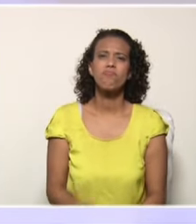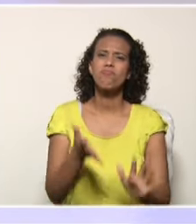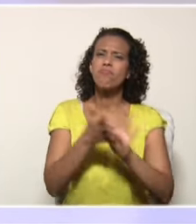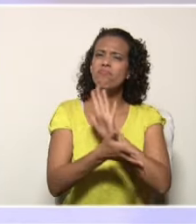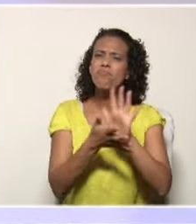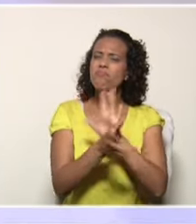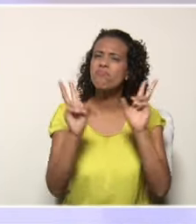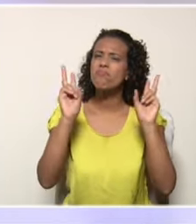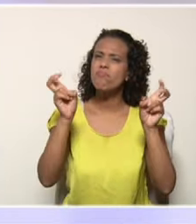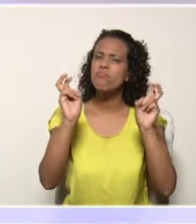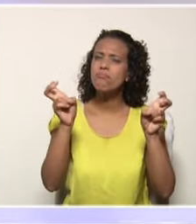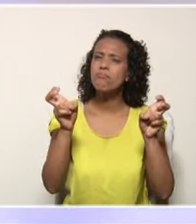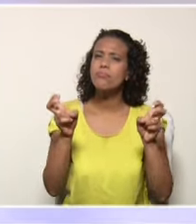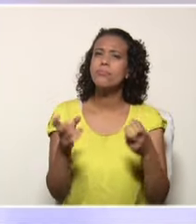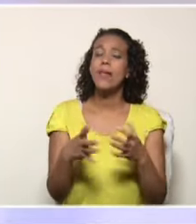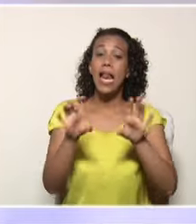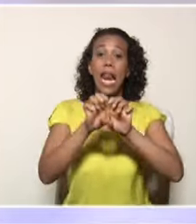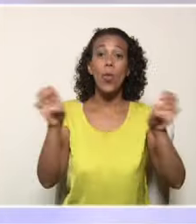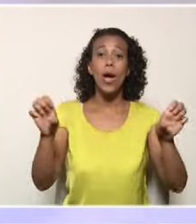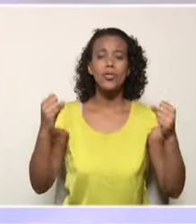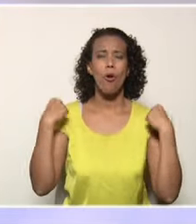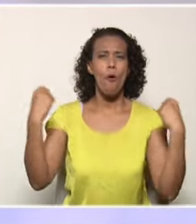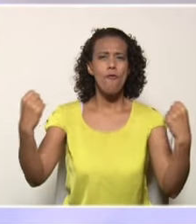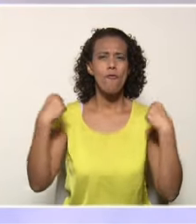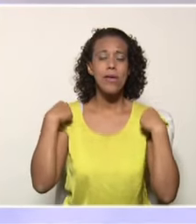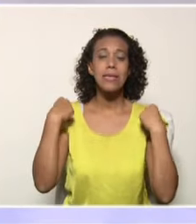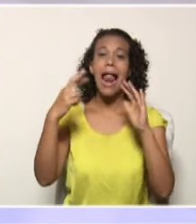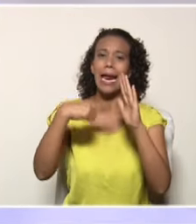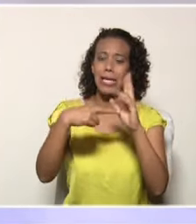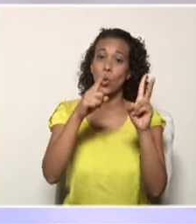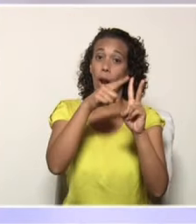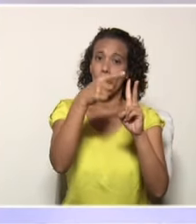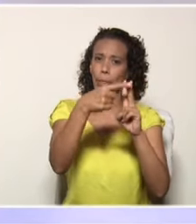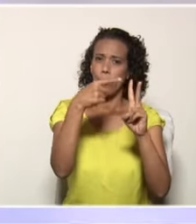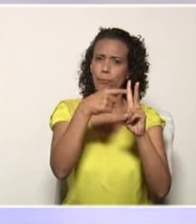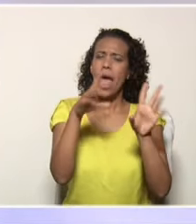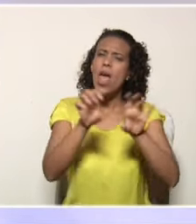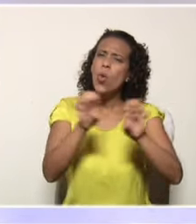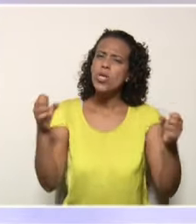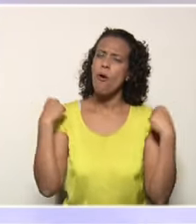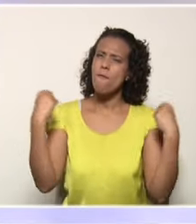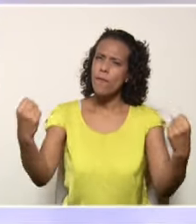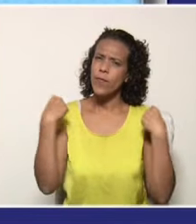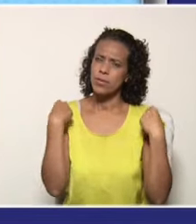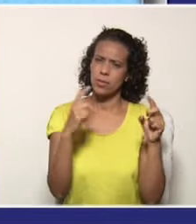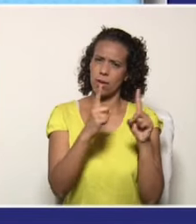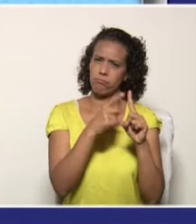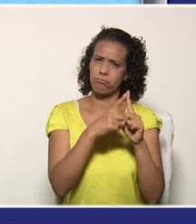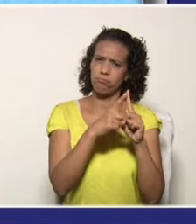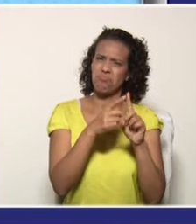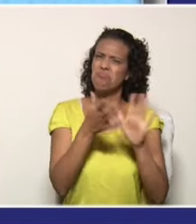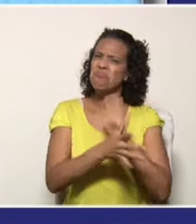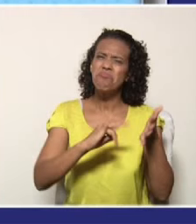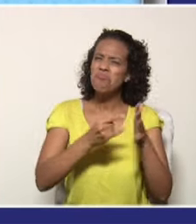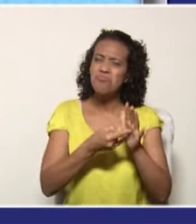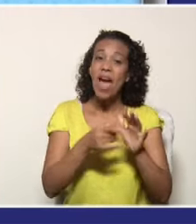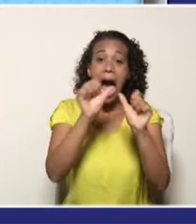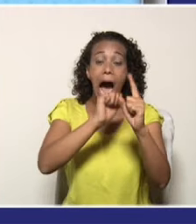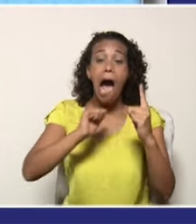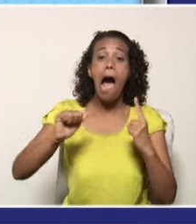hablaremos sobre la educación física y la recreación. ¿Qué es la educación física? Es un